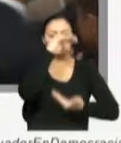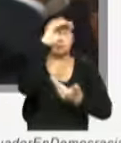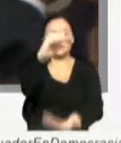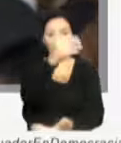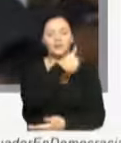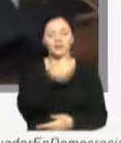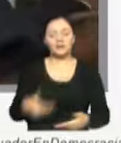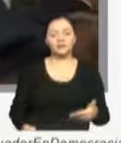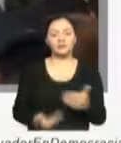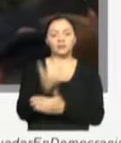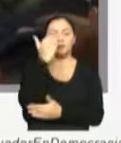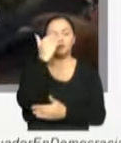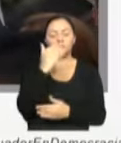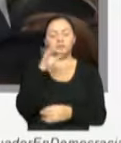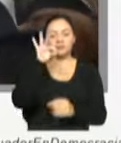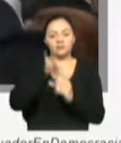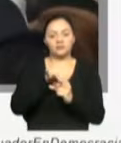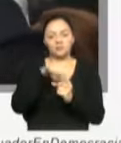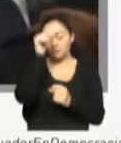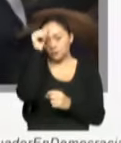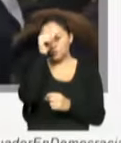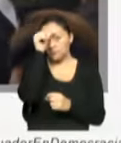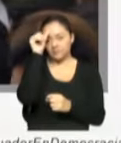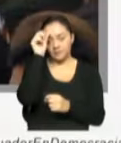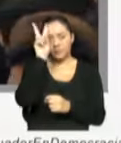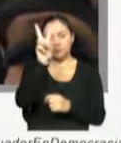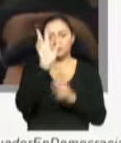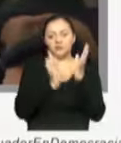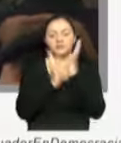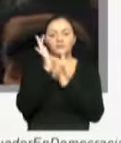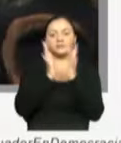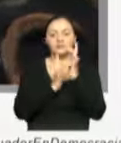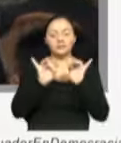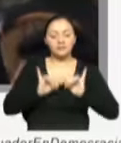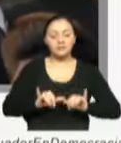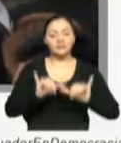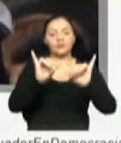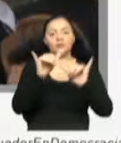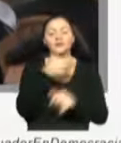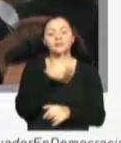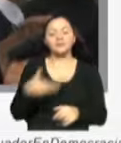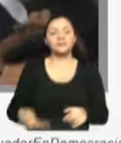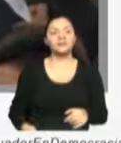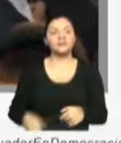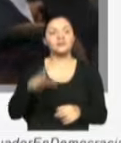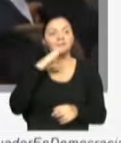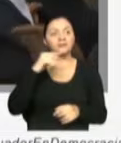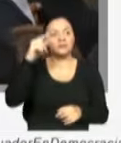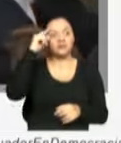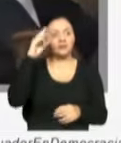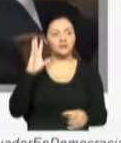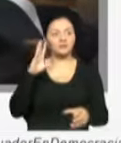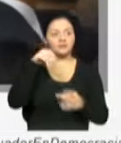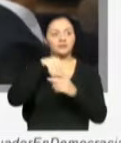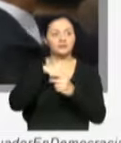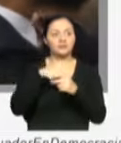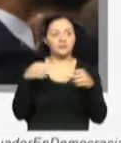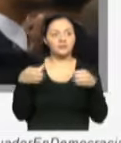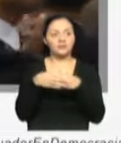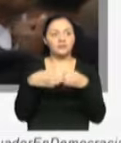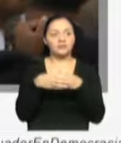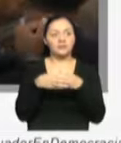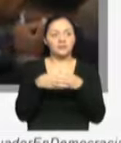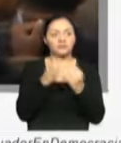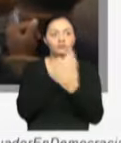resulte electo este domingo 2 de abril. Continúa el presidente de la República, Rafael Correa Delgado, recibiendo